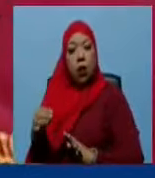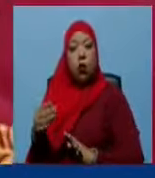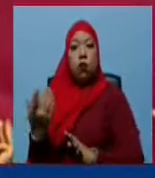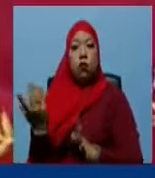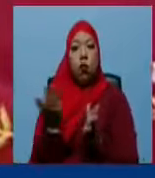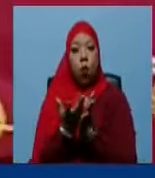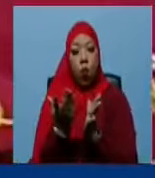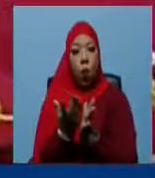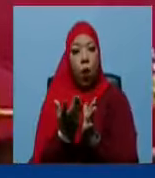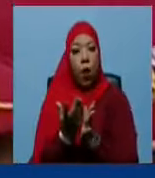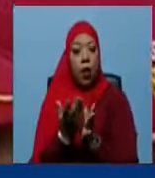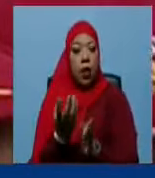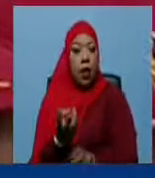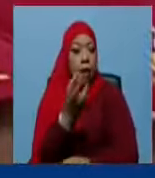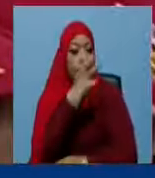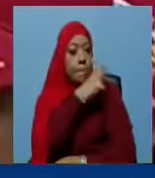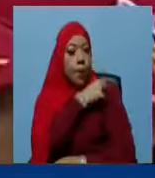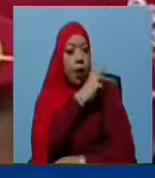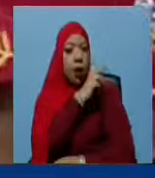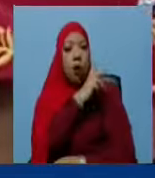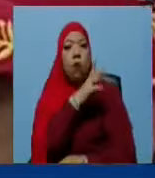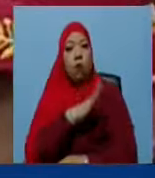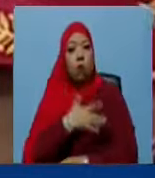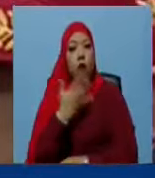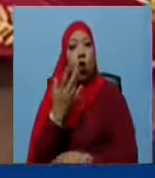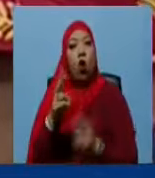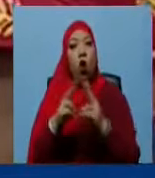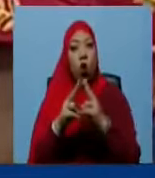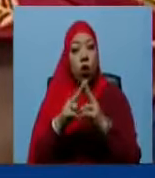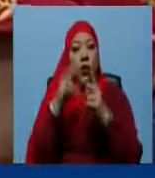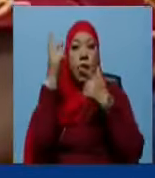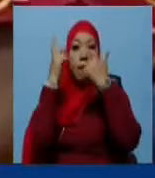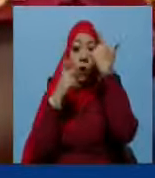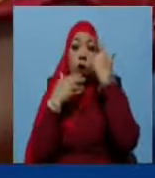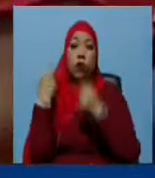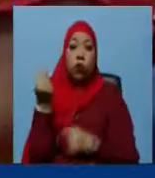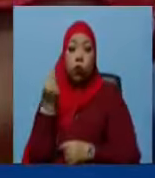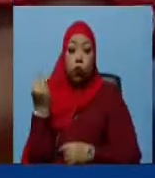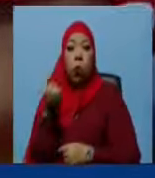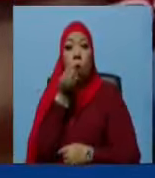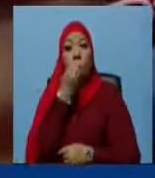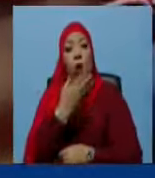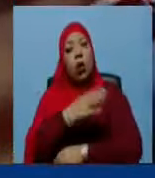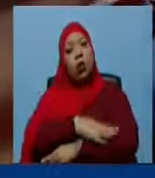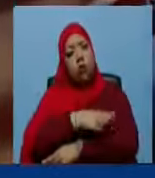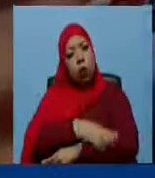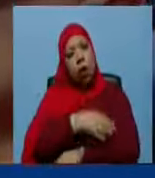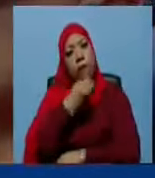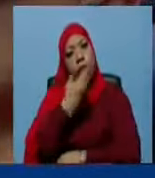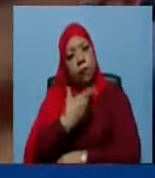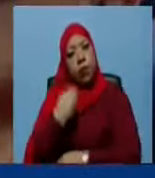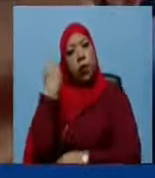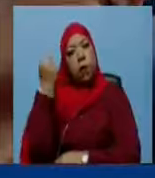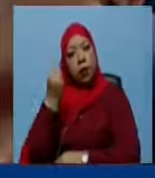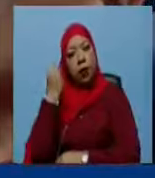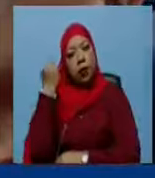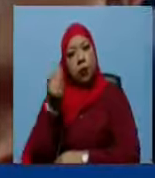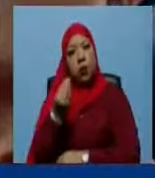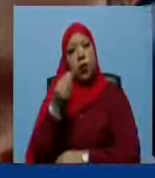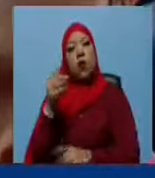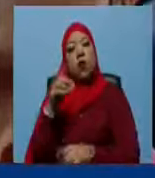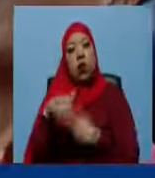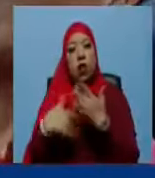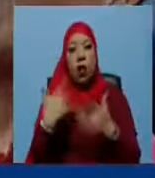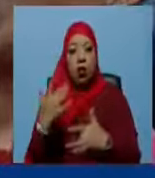los cuarteles, y lo pudieron conocer bien. Era un hombre coherente, de pensamiento, palabra